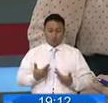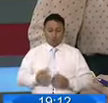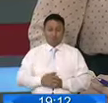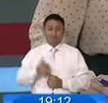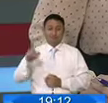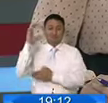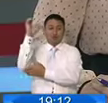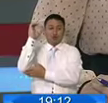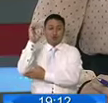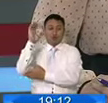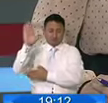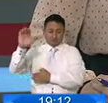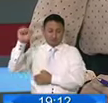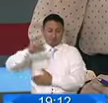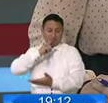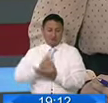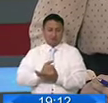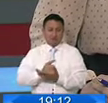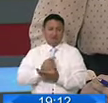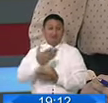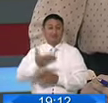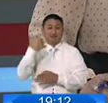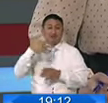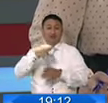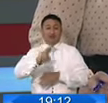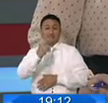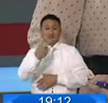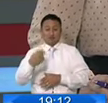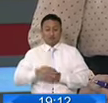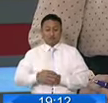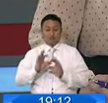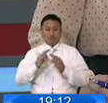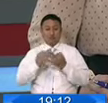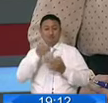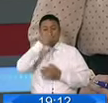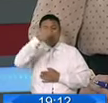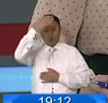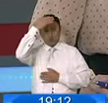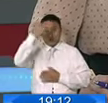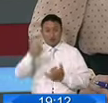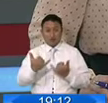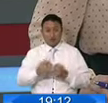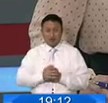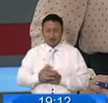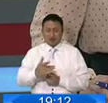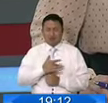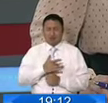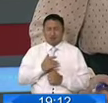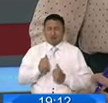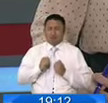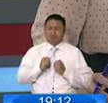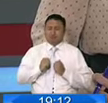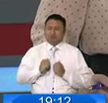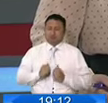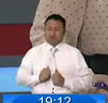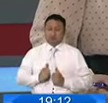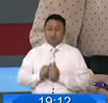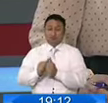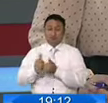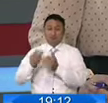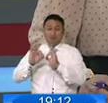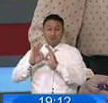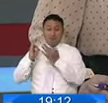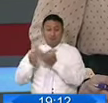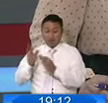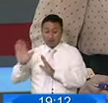en colombia corresponden a la pareja secuestrada sus familiares en santo domingo de los tsáchilas reaccionaron con tristeza cada familia se